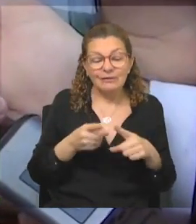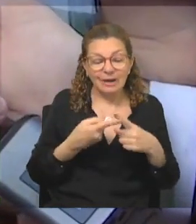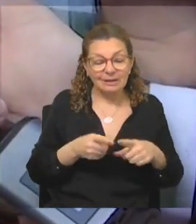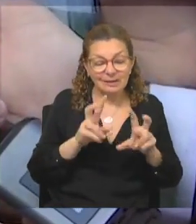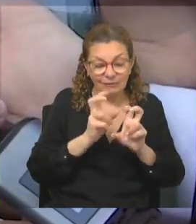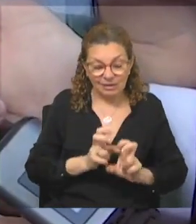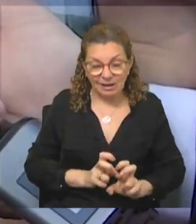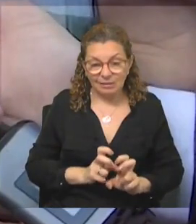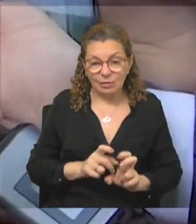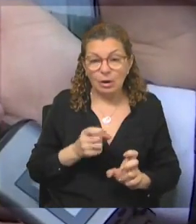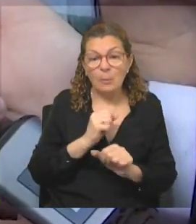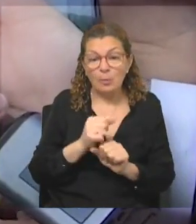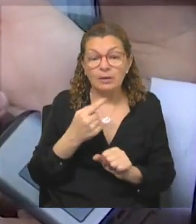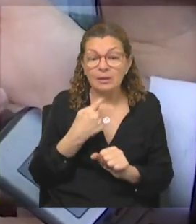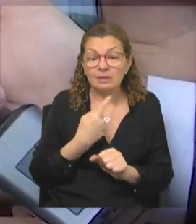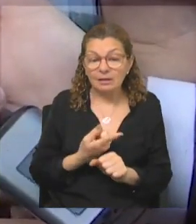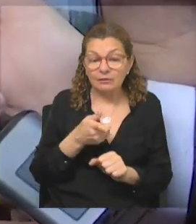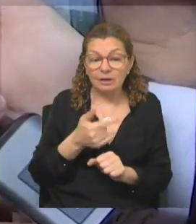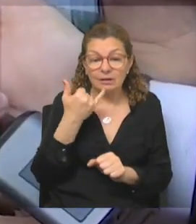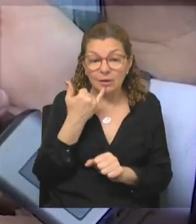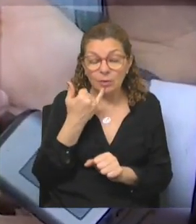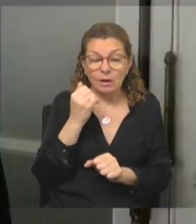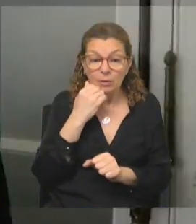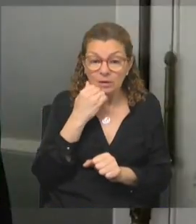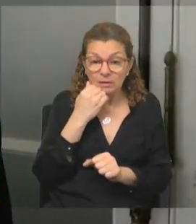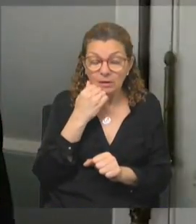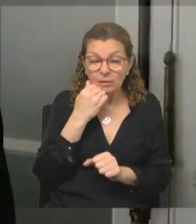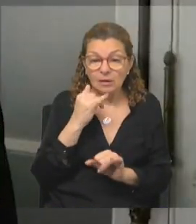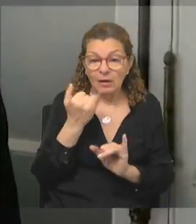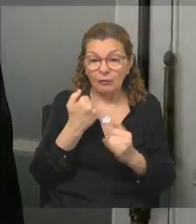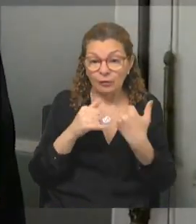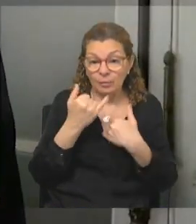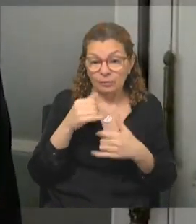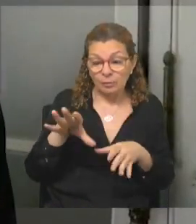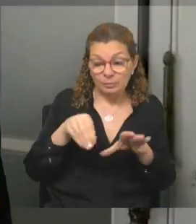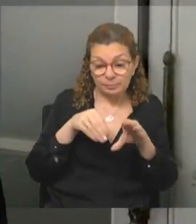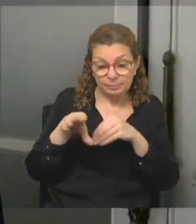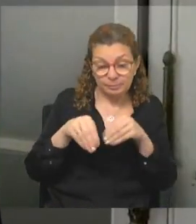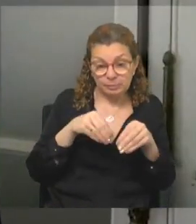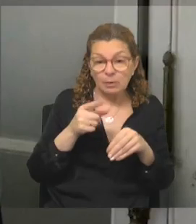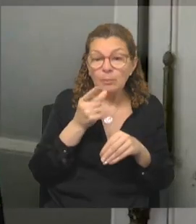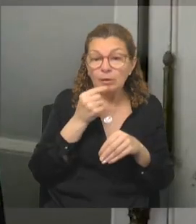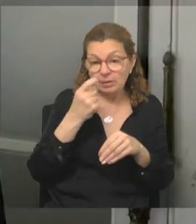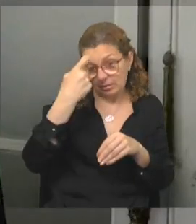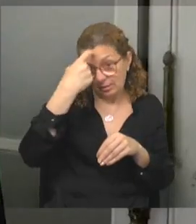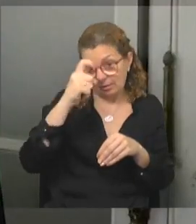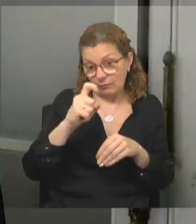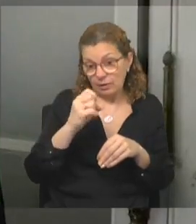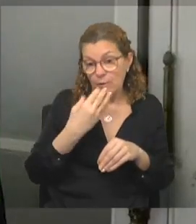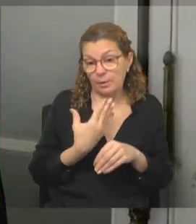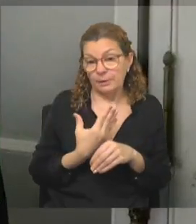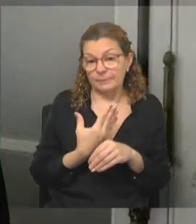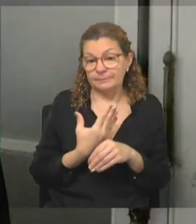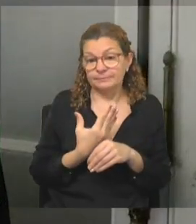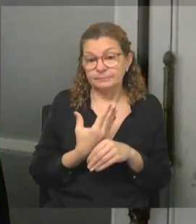investigación para las que puede ser ú el dispositivo del ex Custodio la información fue extraída por policía científica y bueno este